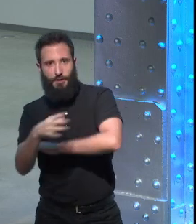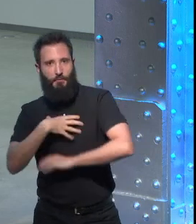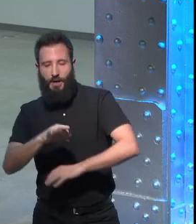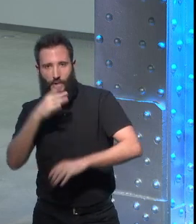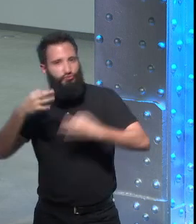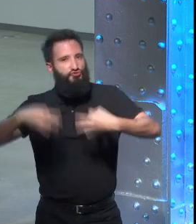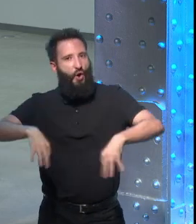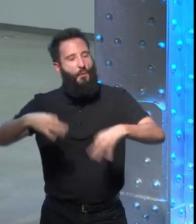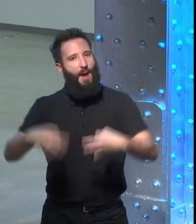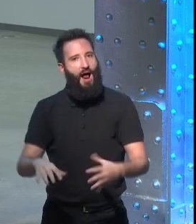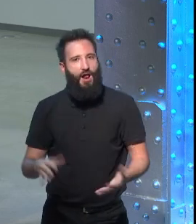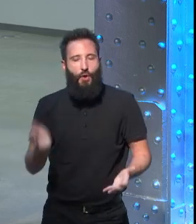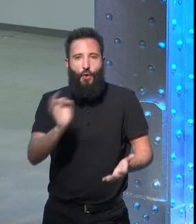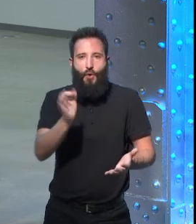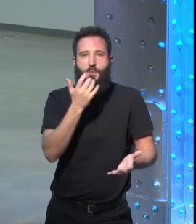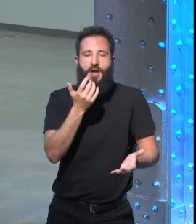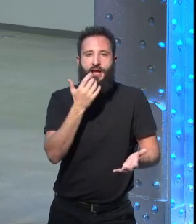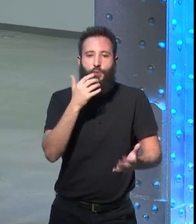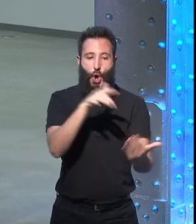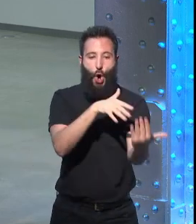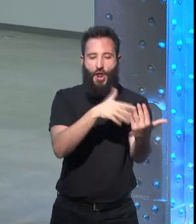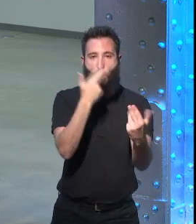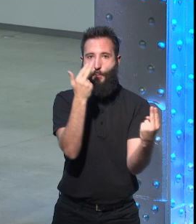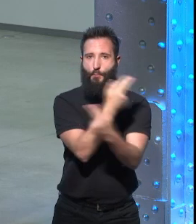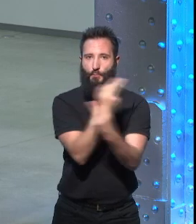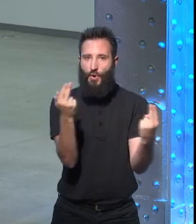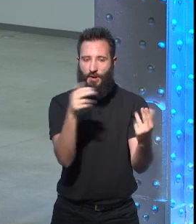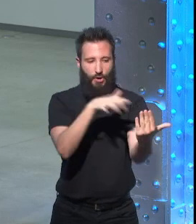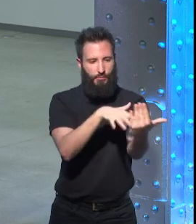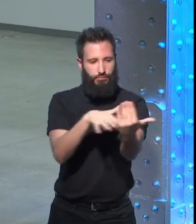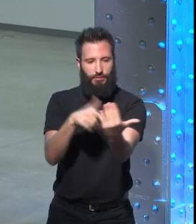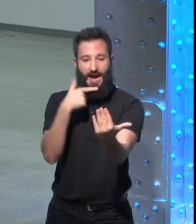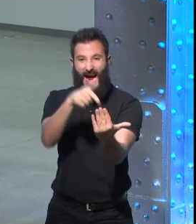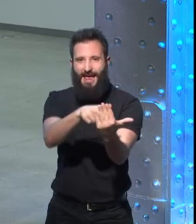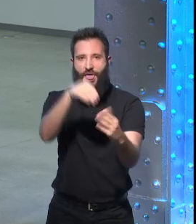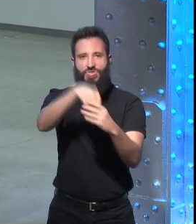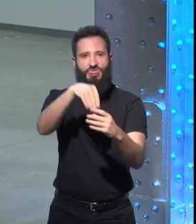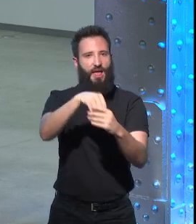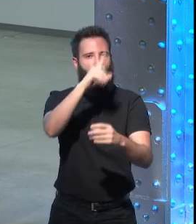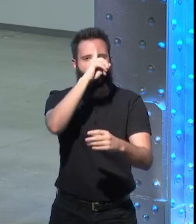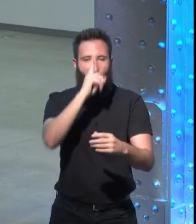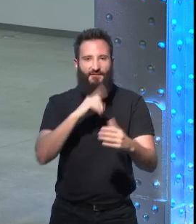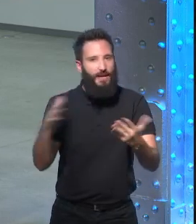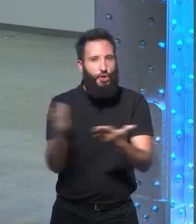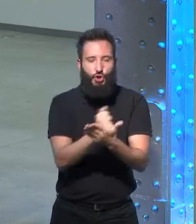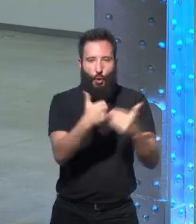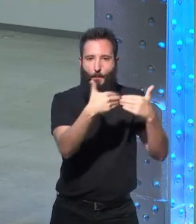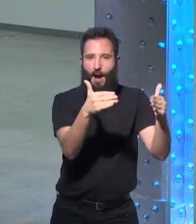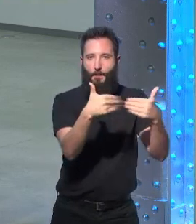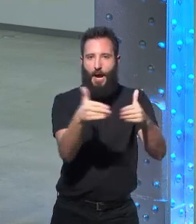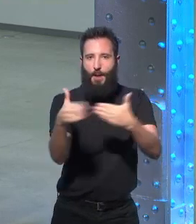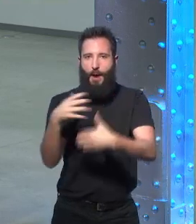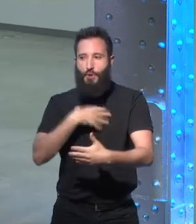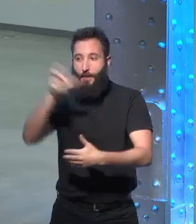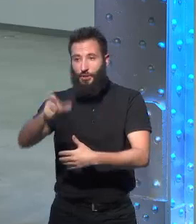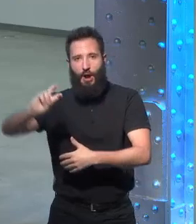cosa normal, ¿no? O el uso de ordenadores públicos, sabiendo que ha dejado toda su intimidad, ha dejado todos sus perfiles abiertos y que otra